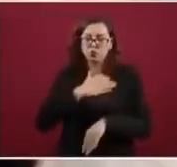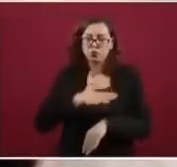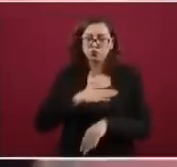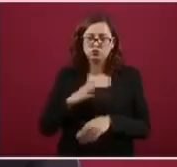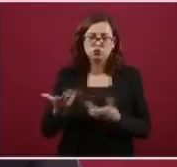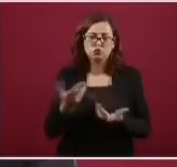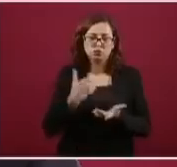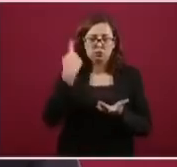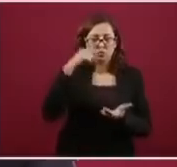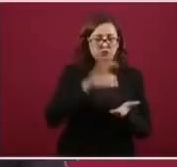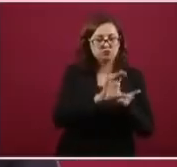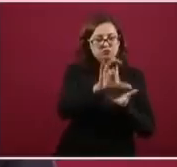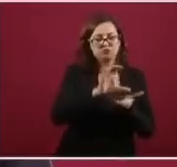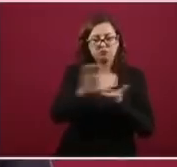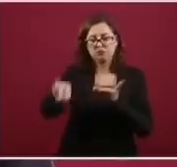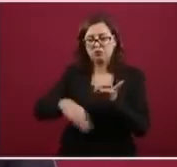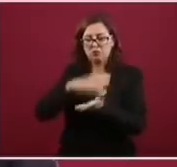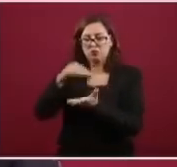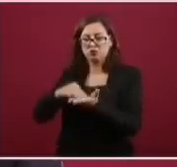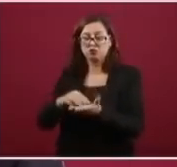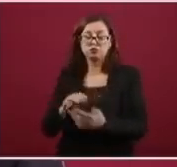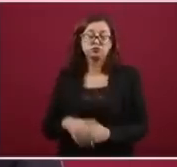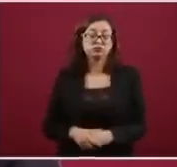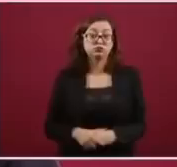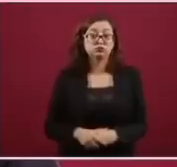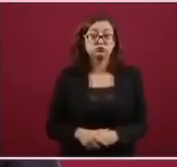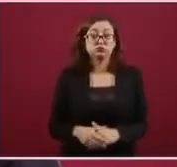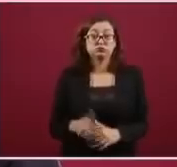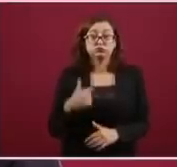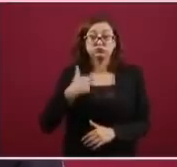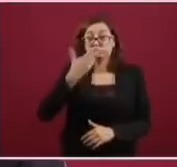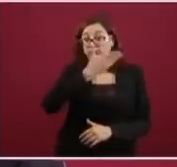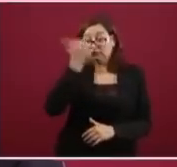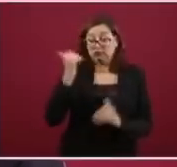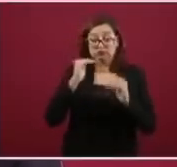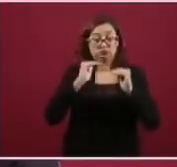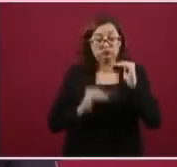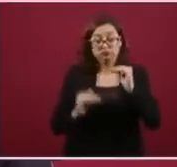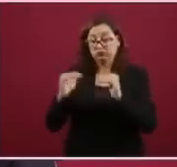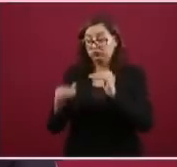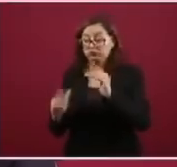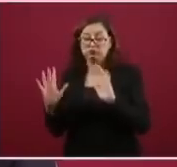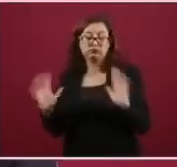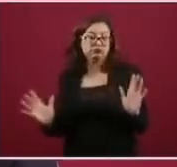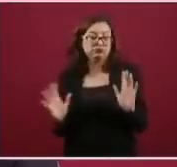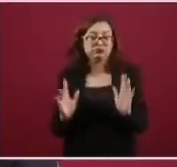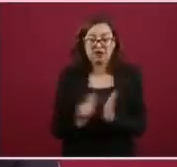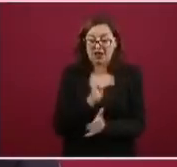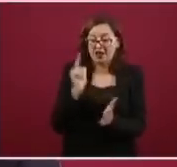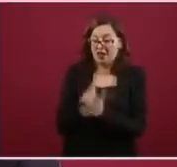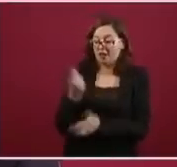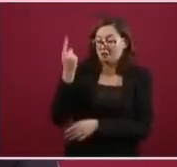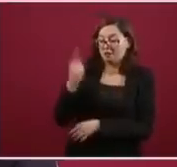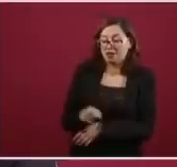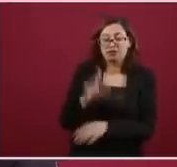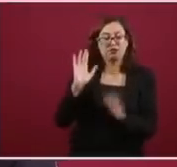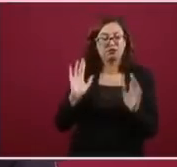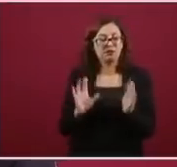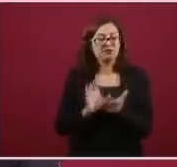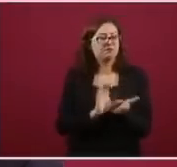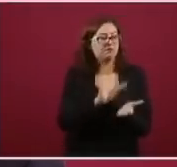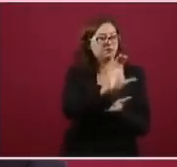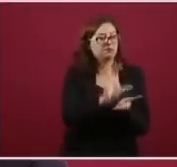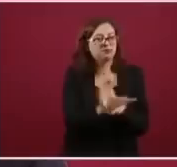municipios yo no sé si sería inequitativo o no la entrega para estados y municipios es por ley ni siquiera lo determinamos